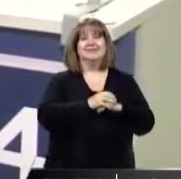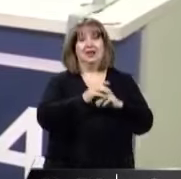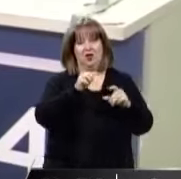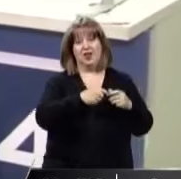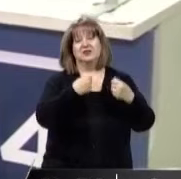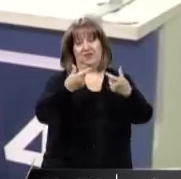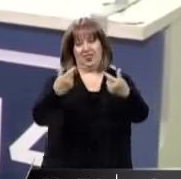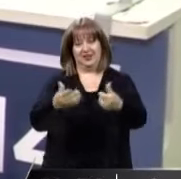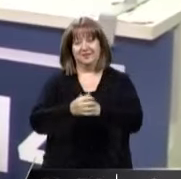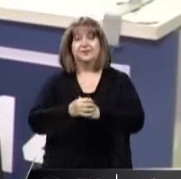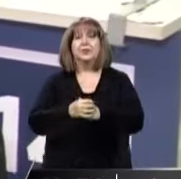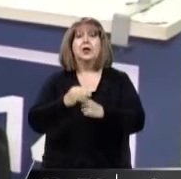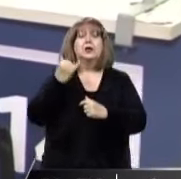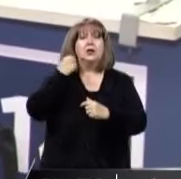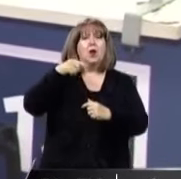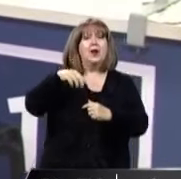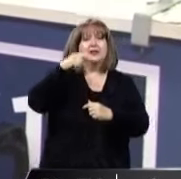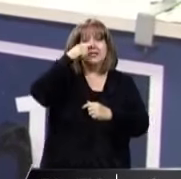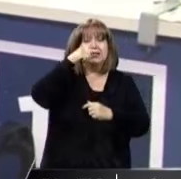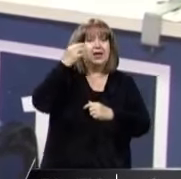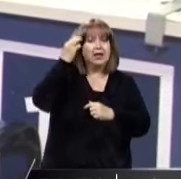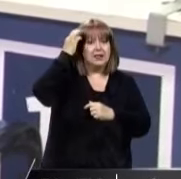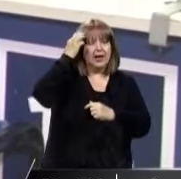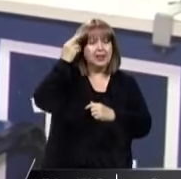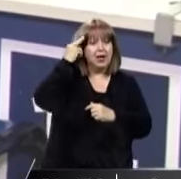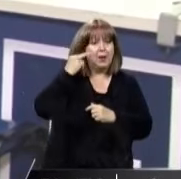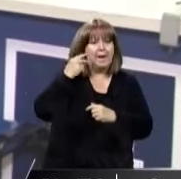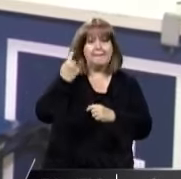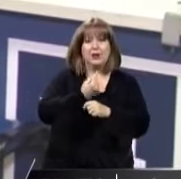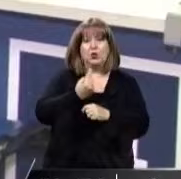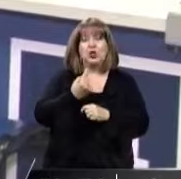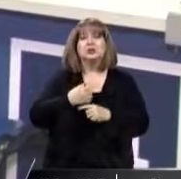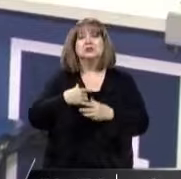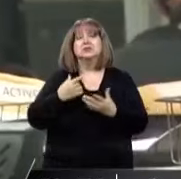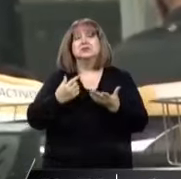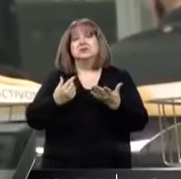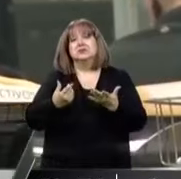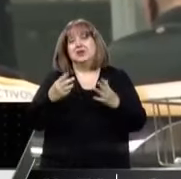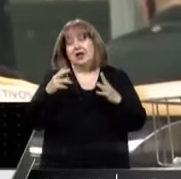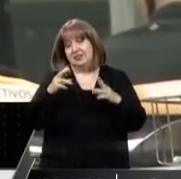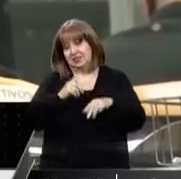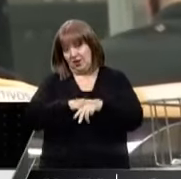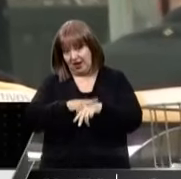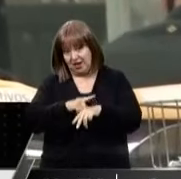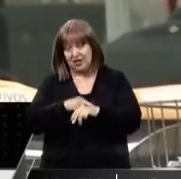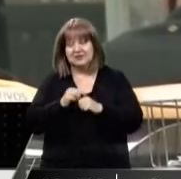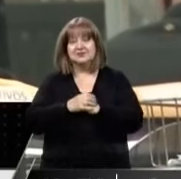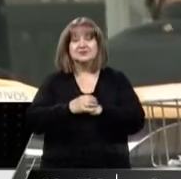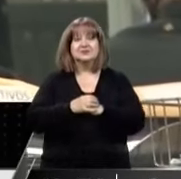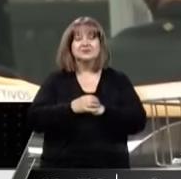19:34 minutos entonces. Nosotros estamos hablando de este bono, 24 mil pesos para los trabajadores registrados.